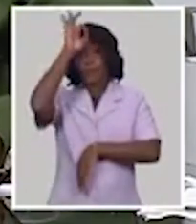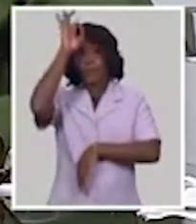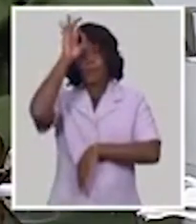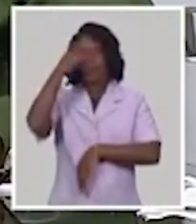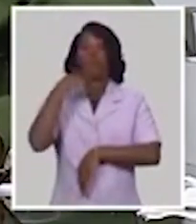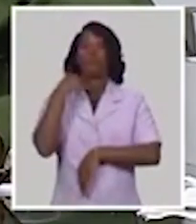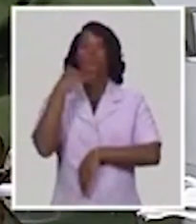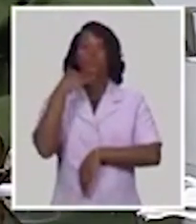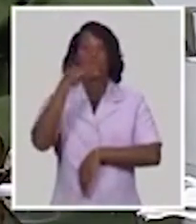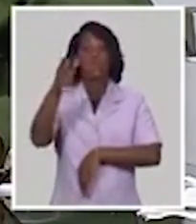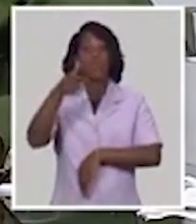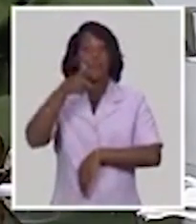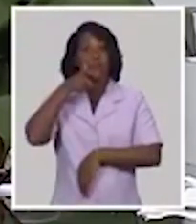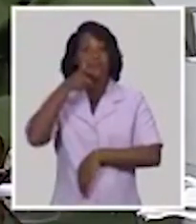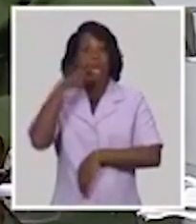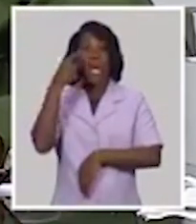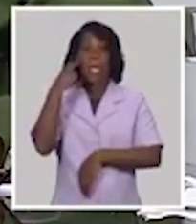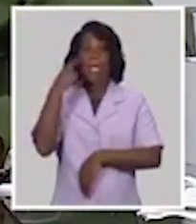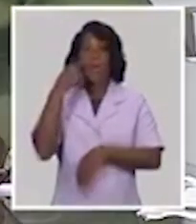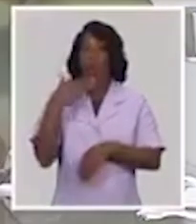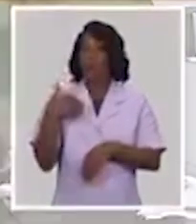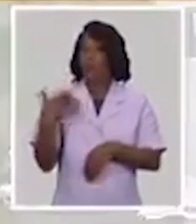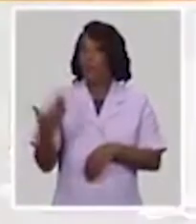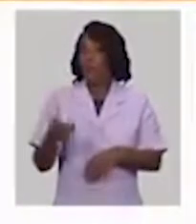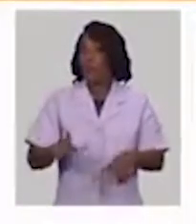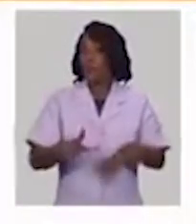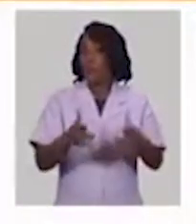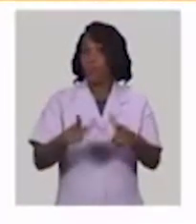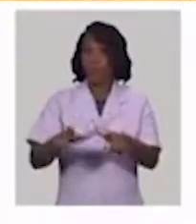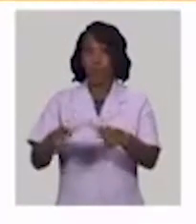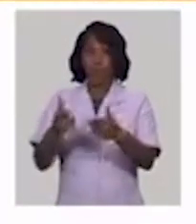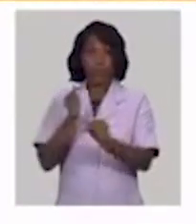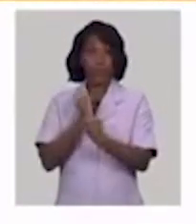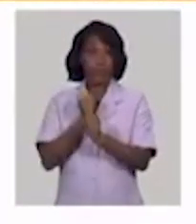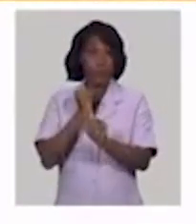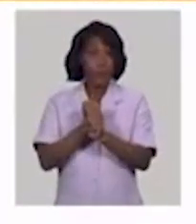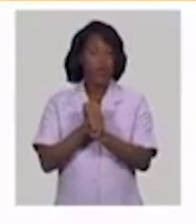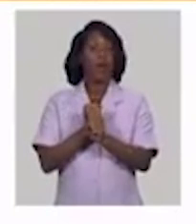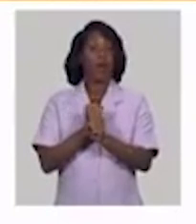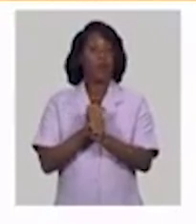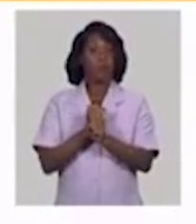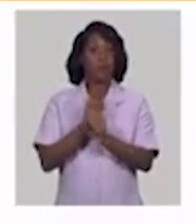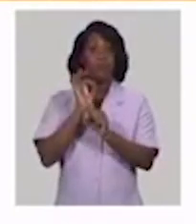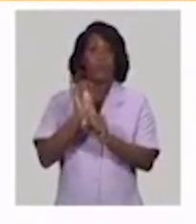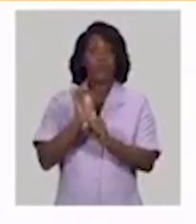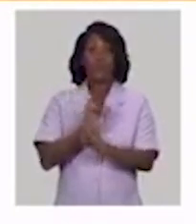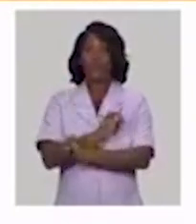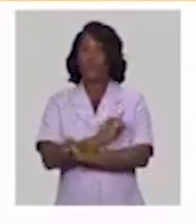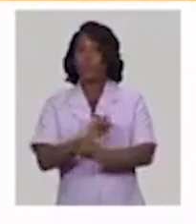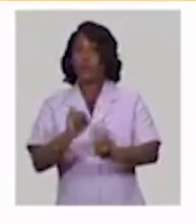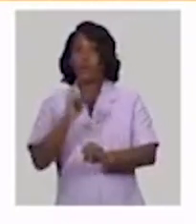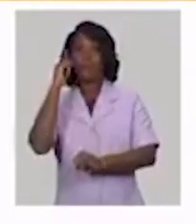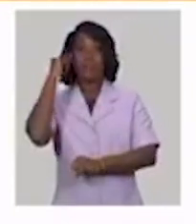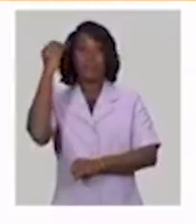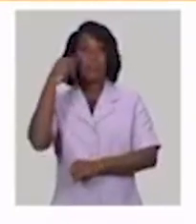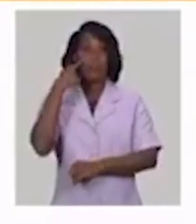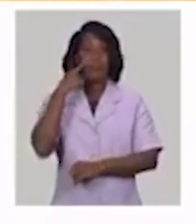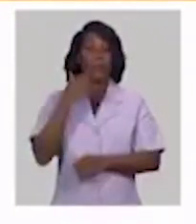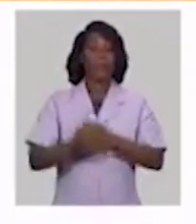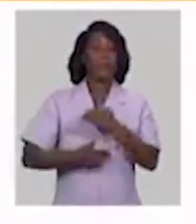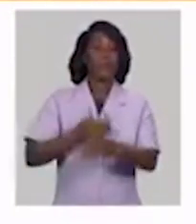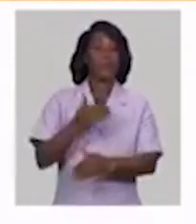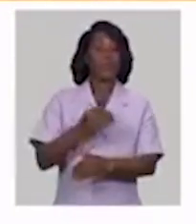aplicando estas medidas e informar diariamente también al grupo de trabajo temporal del Consejo de Ministros, que ha estado al tanto de todo este